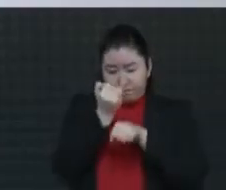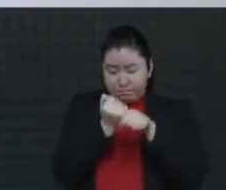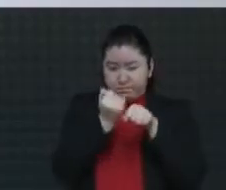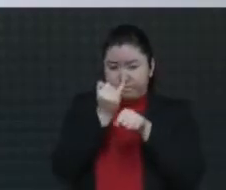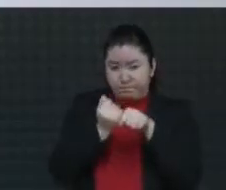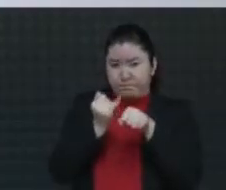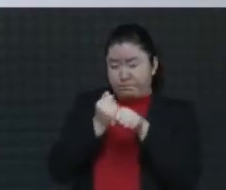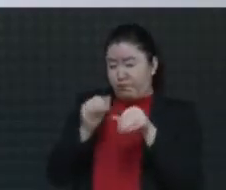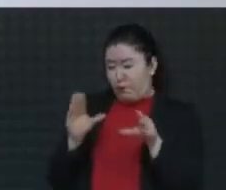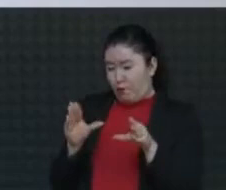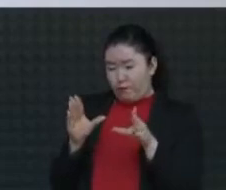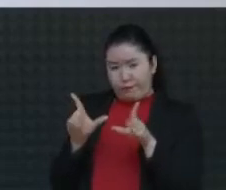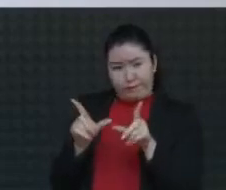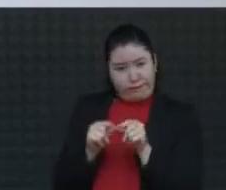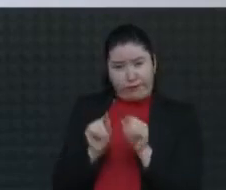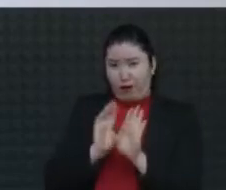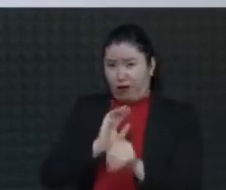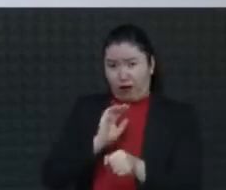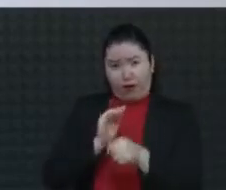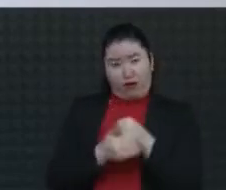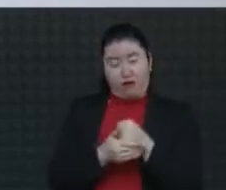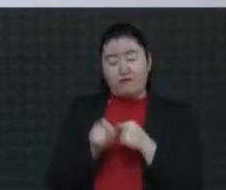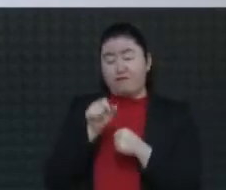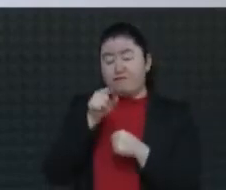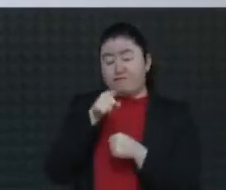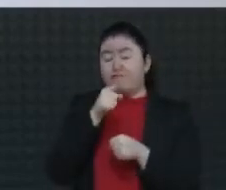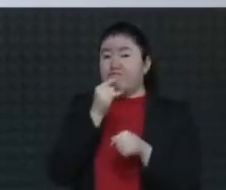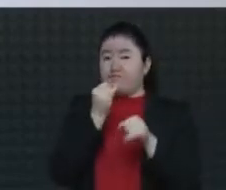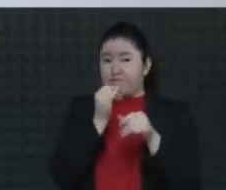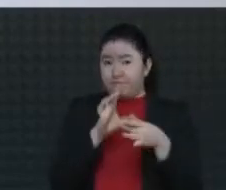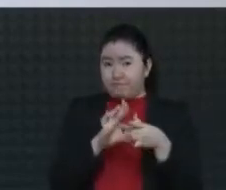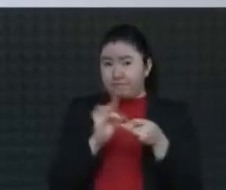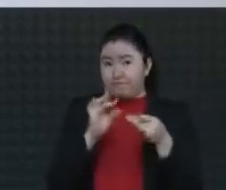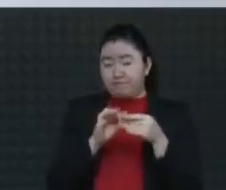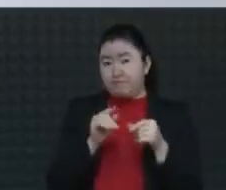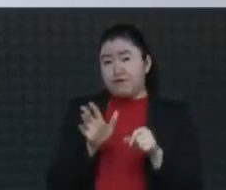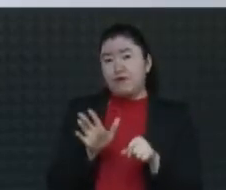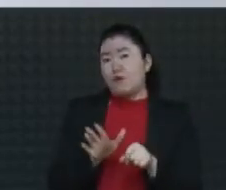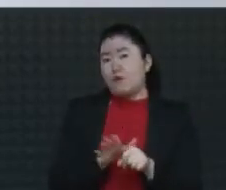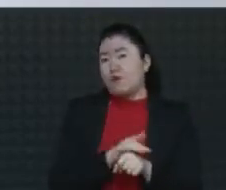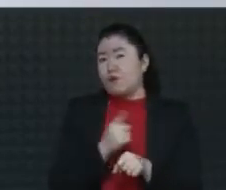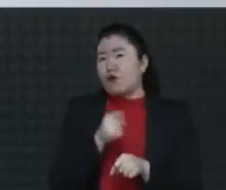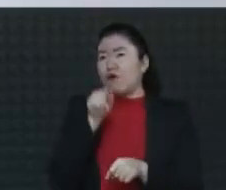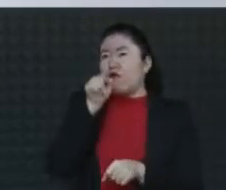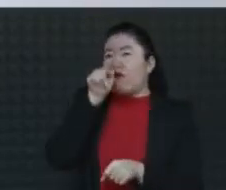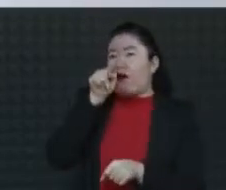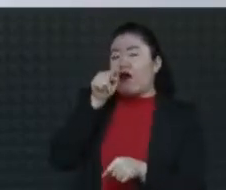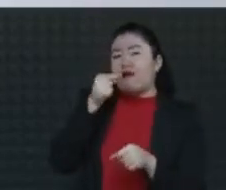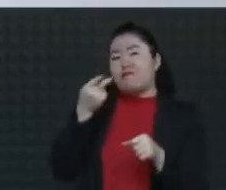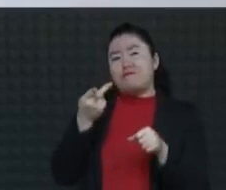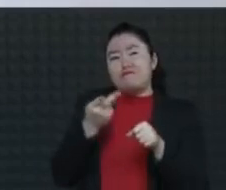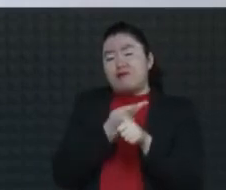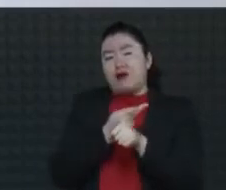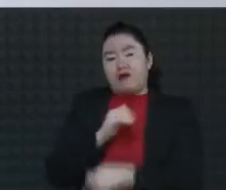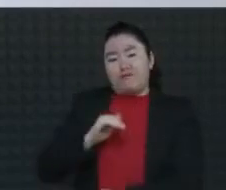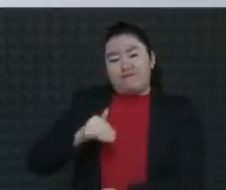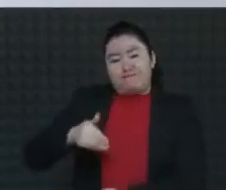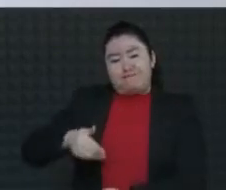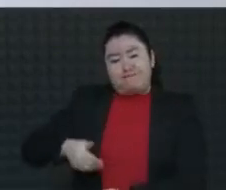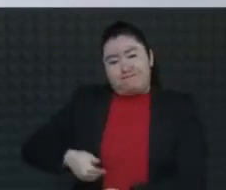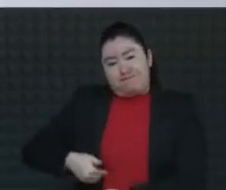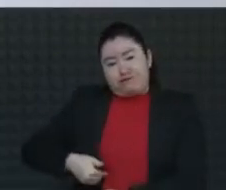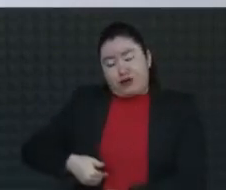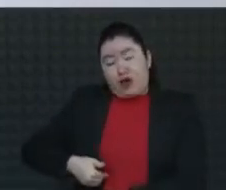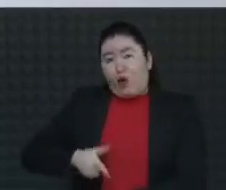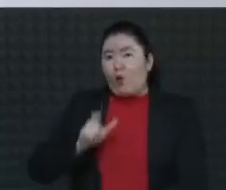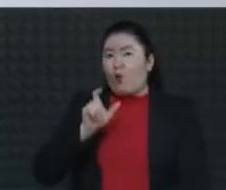el segundo entregable del dictamen técnico de la causa inmediata del incidente ocurrido el